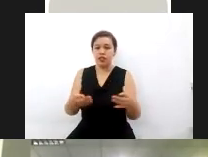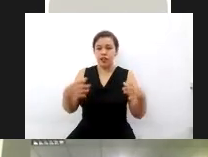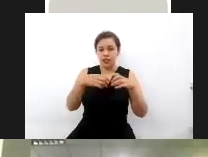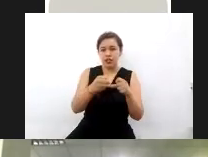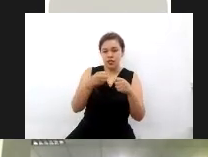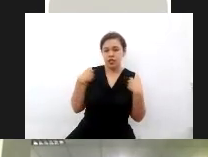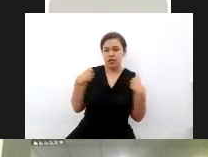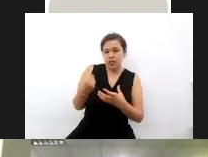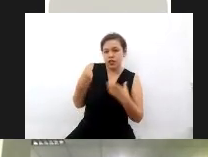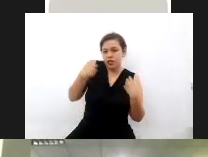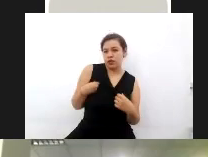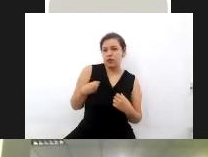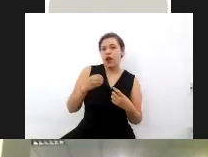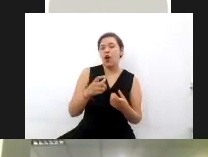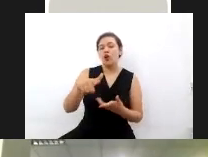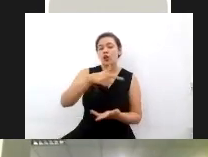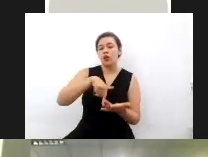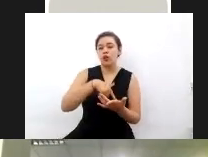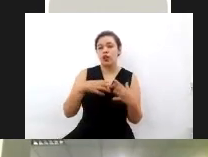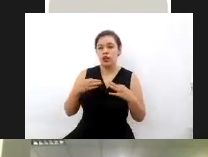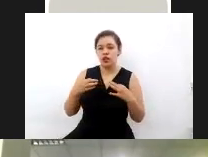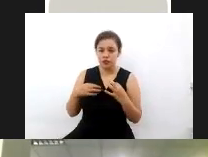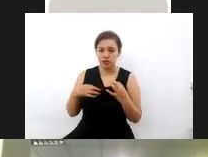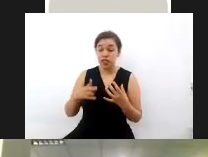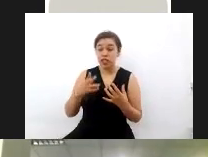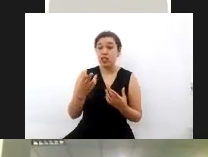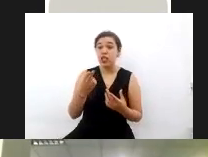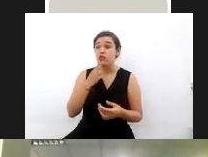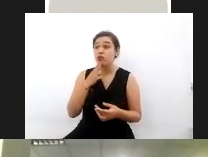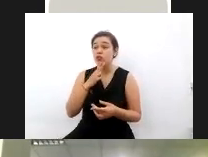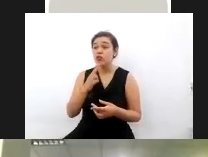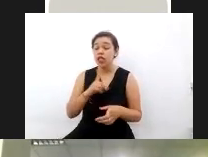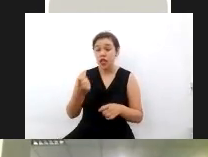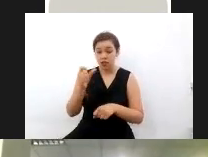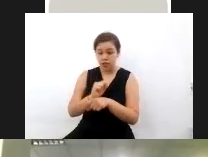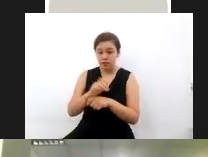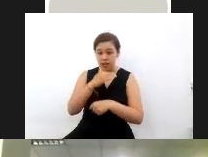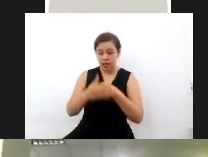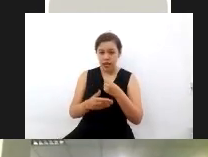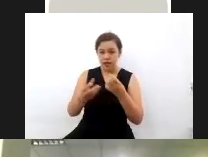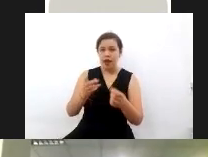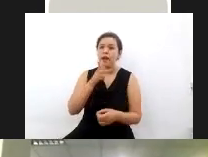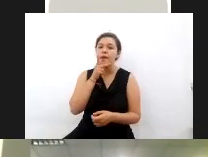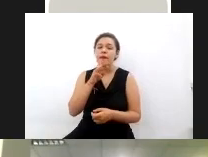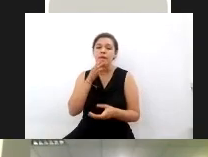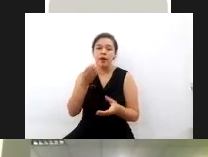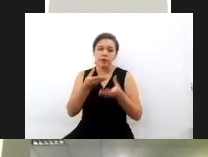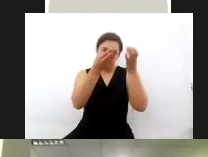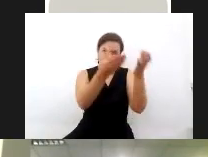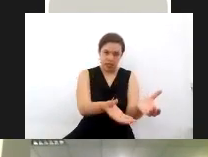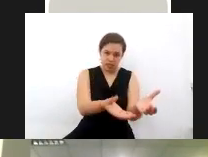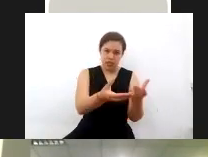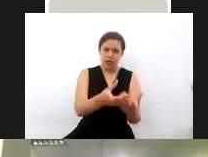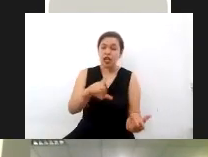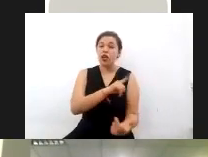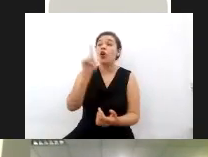donde está esta ropa. Si no se usa, pues se entrega a los papás al término de la semana y nuevamente se vuelve a recibir al día